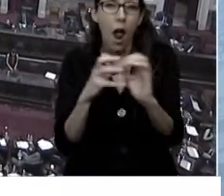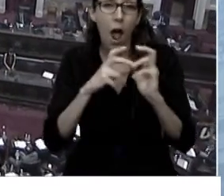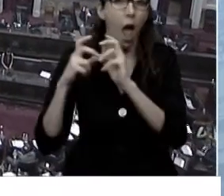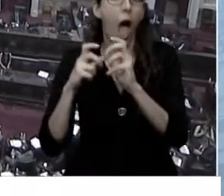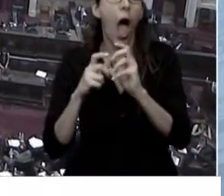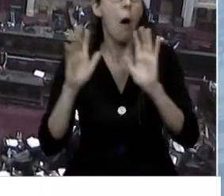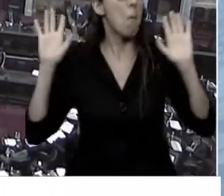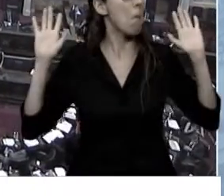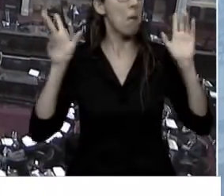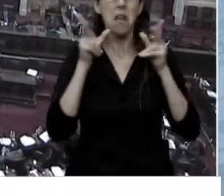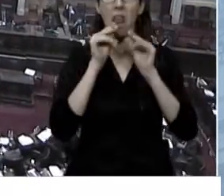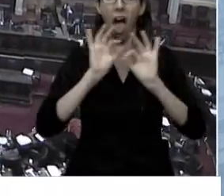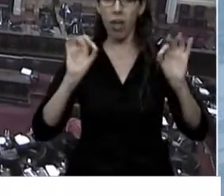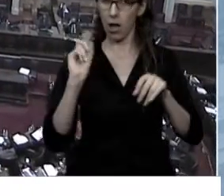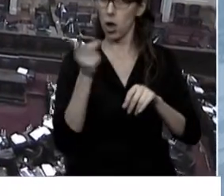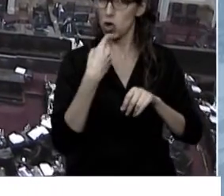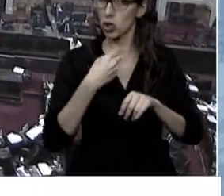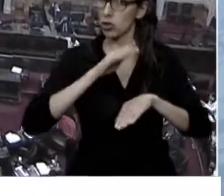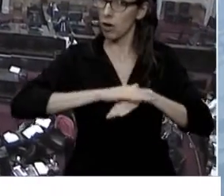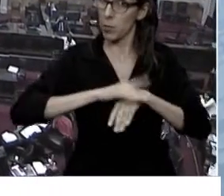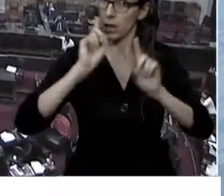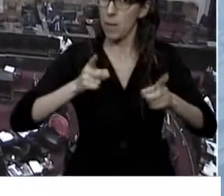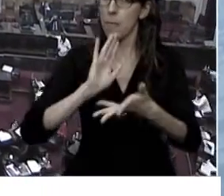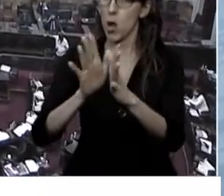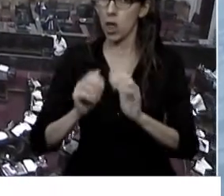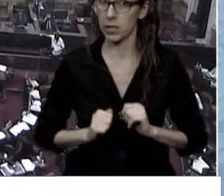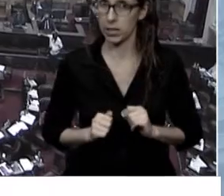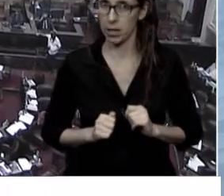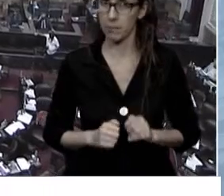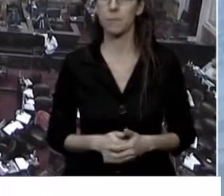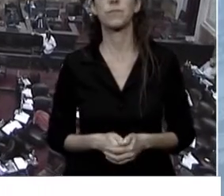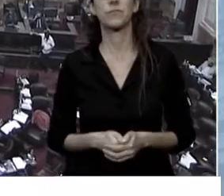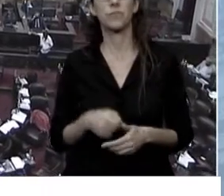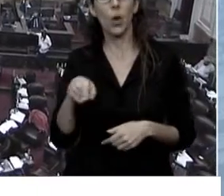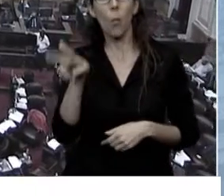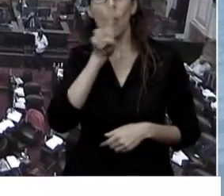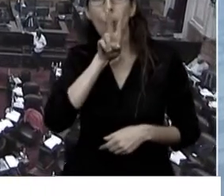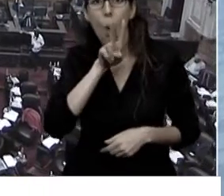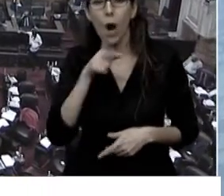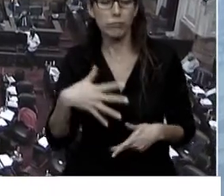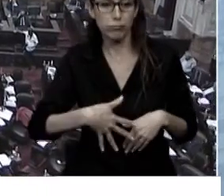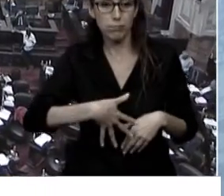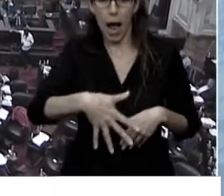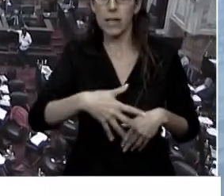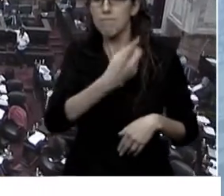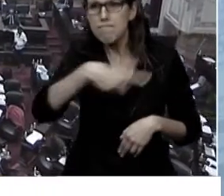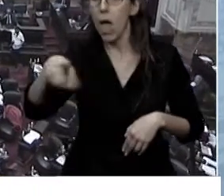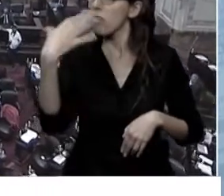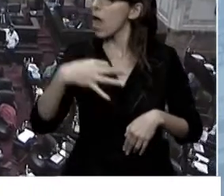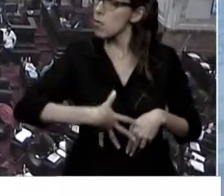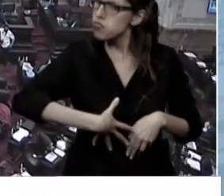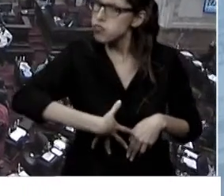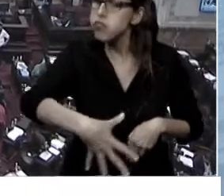seremos cómplices de violencia institucional. Obligar a una mujer a continuar con un embarazo es